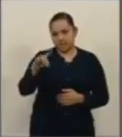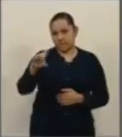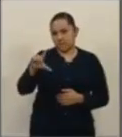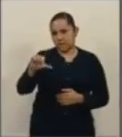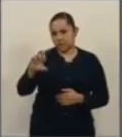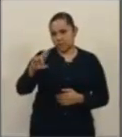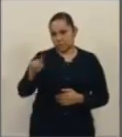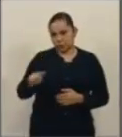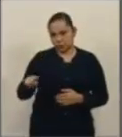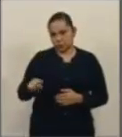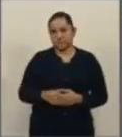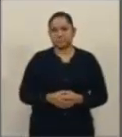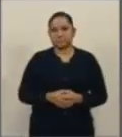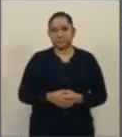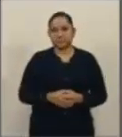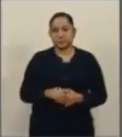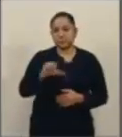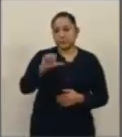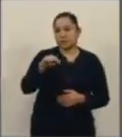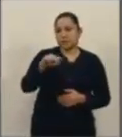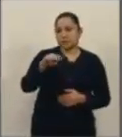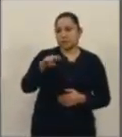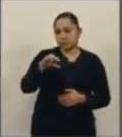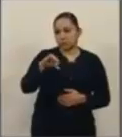Adán Abraham de la Cruz,